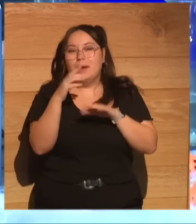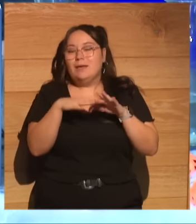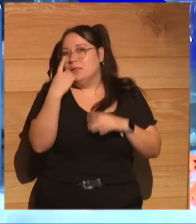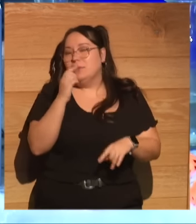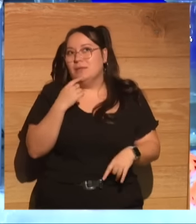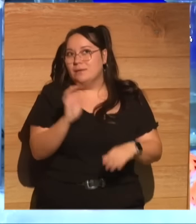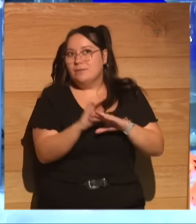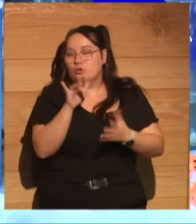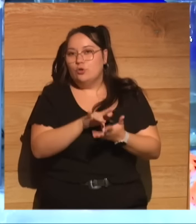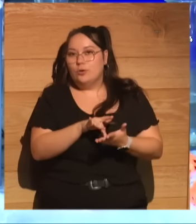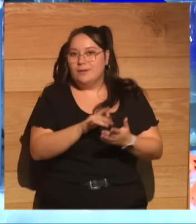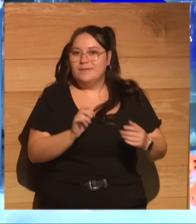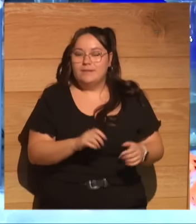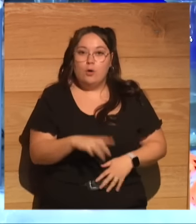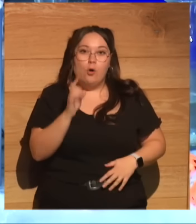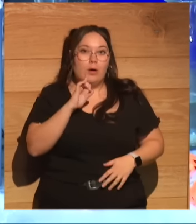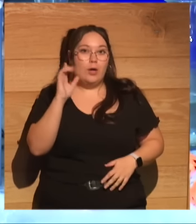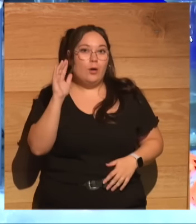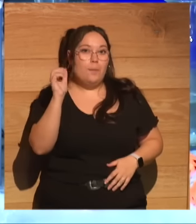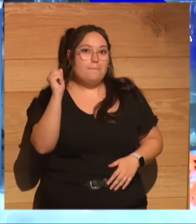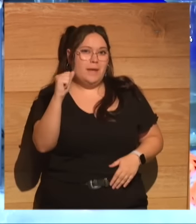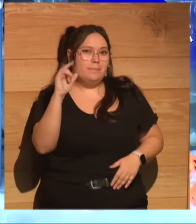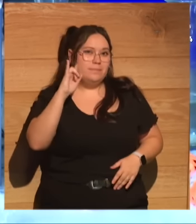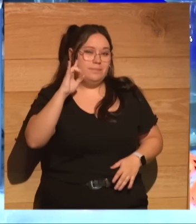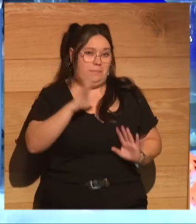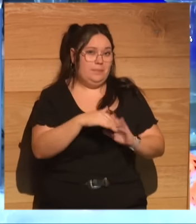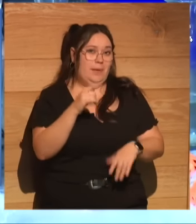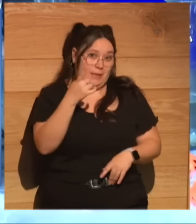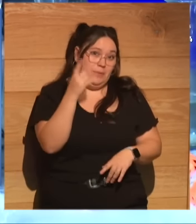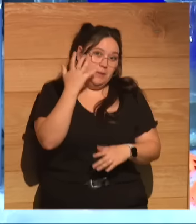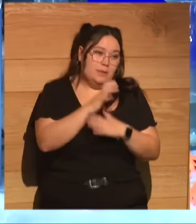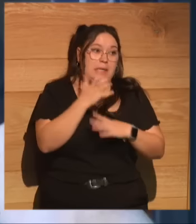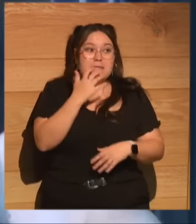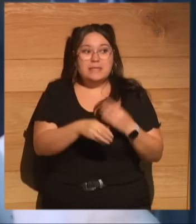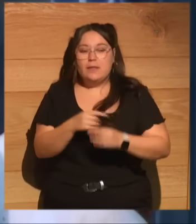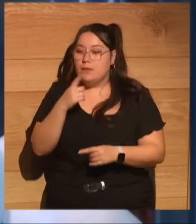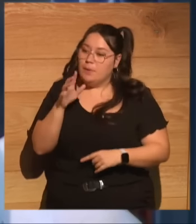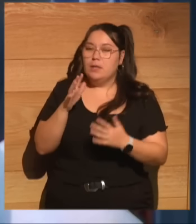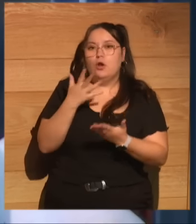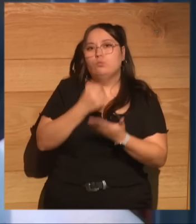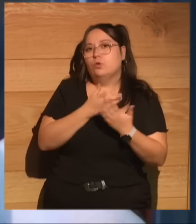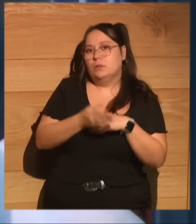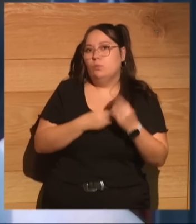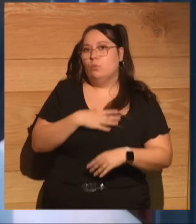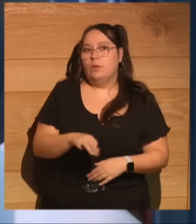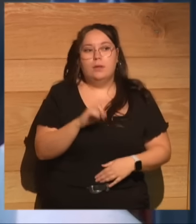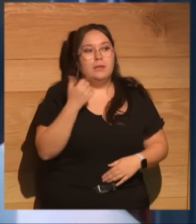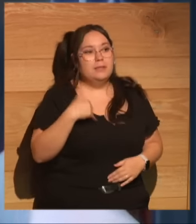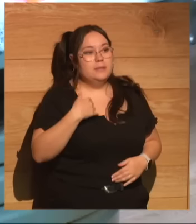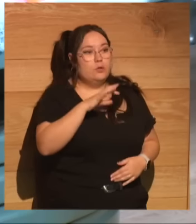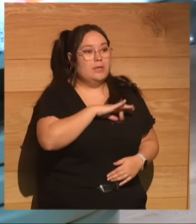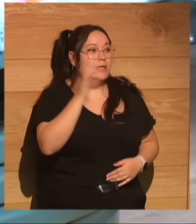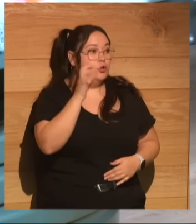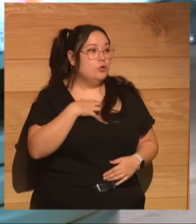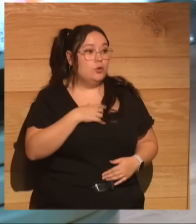Algo que tú supieras decir. Que sonara una bocina. Aquí hay risas. Oye, si eso se hace, en los podcasts lo podíamos hacer también. Sí. Juan, ya hemos contratado a una señora